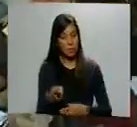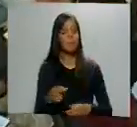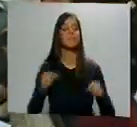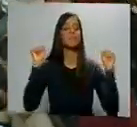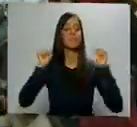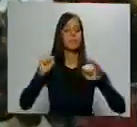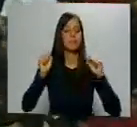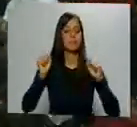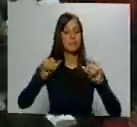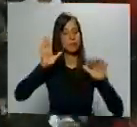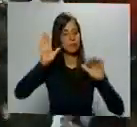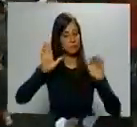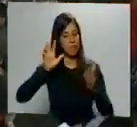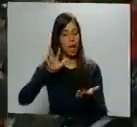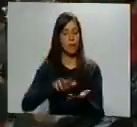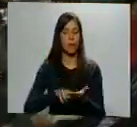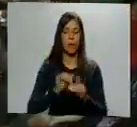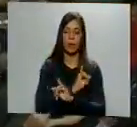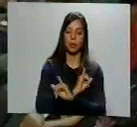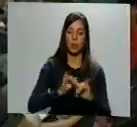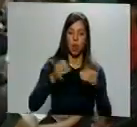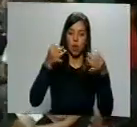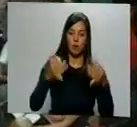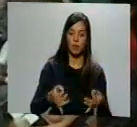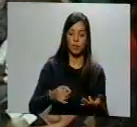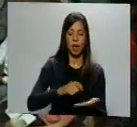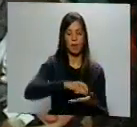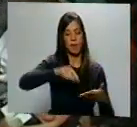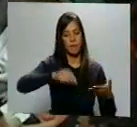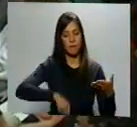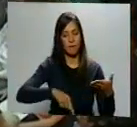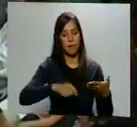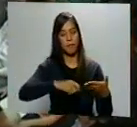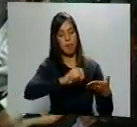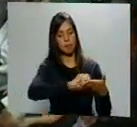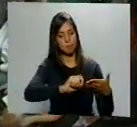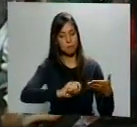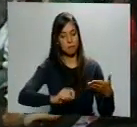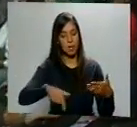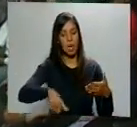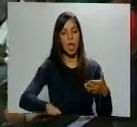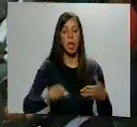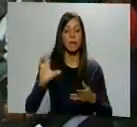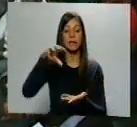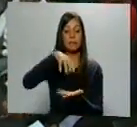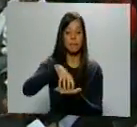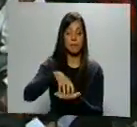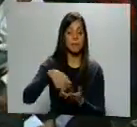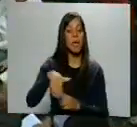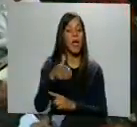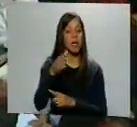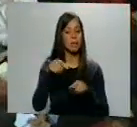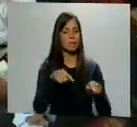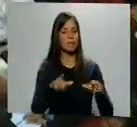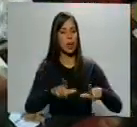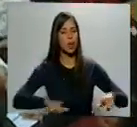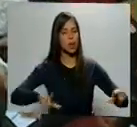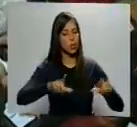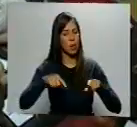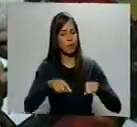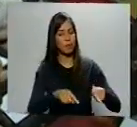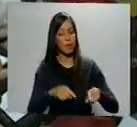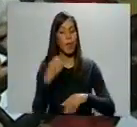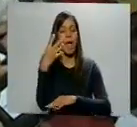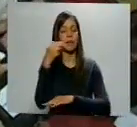Aprobado. Es todo, ciudadana presidenta, dado y firmado en el hemiciclo protocolar del Palacio Federal Legislativo, sede de la Asamblea